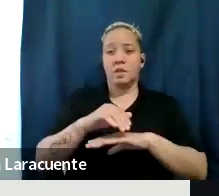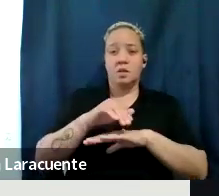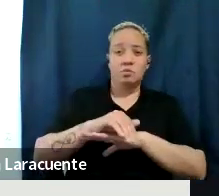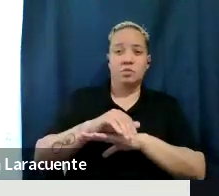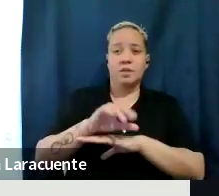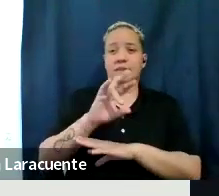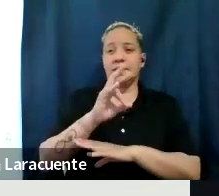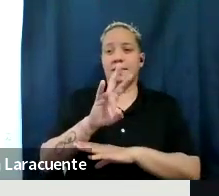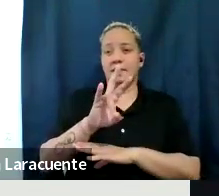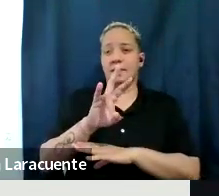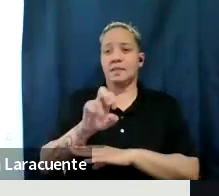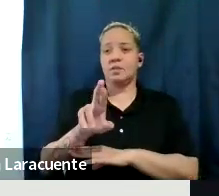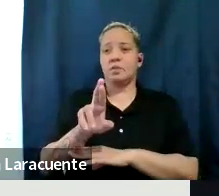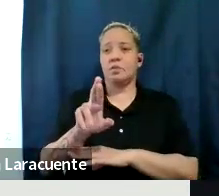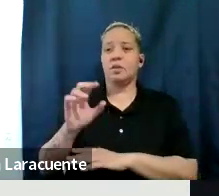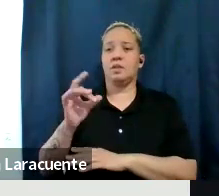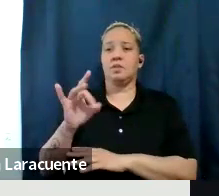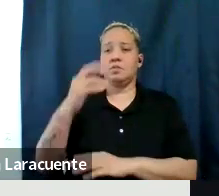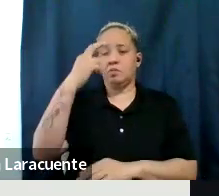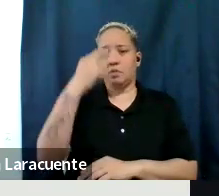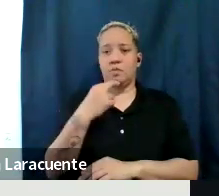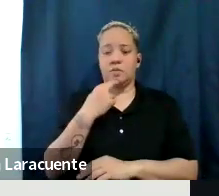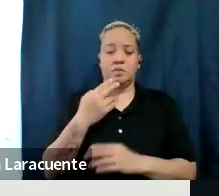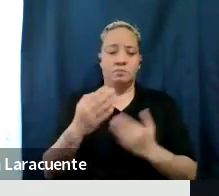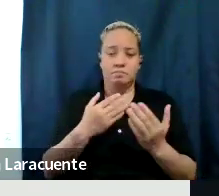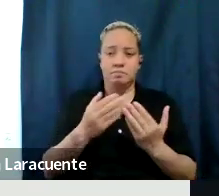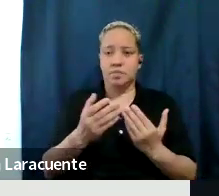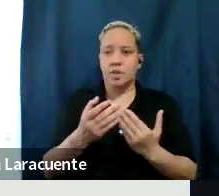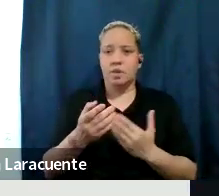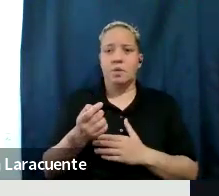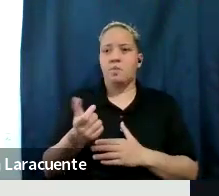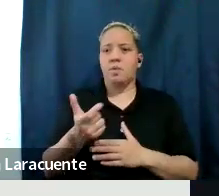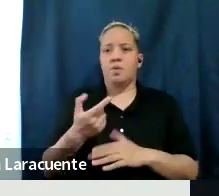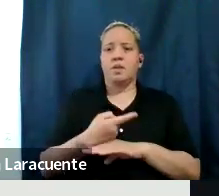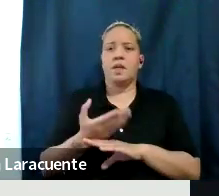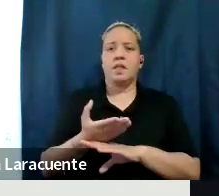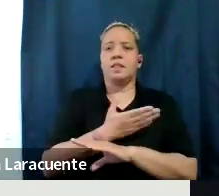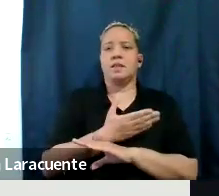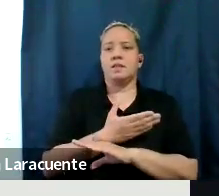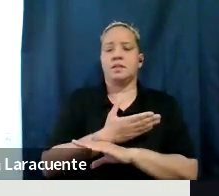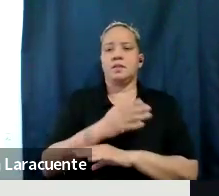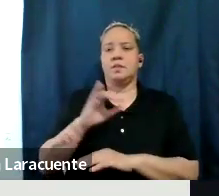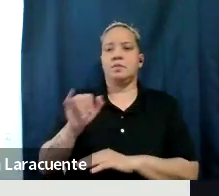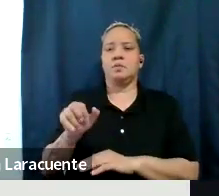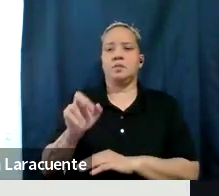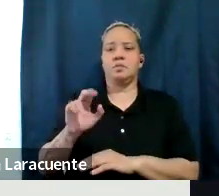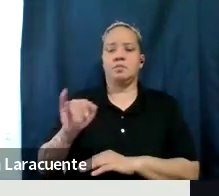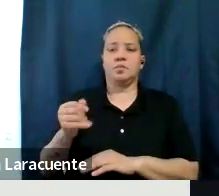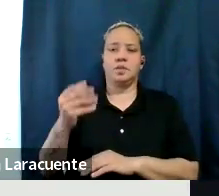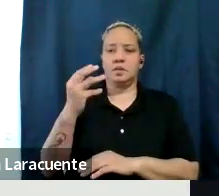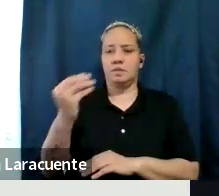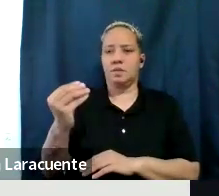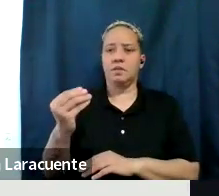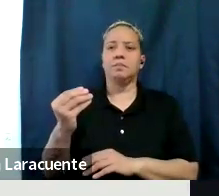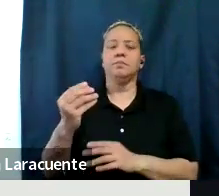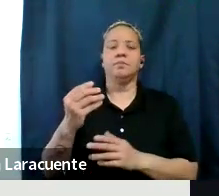17 o la noche del 18 de agosto, pero en fin, pocos días antes de que Juan Ramón Jiménez salga de España. Y cuando